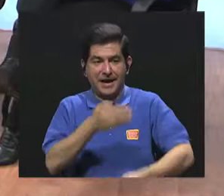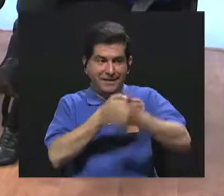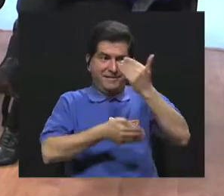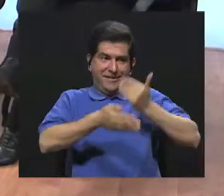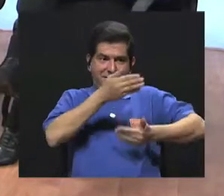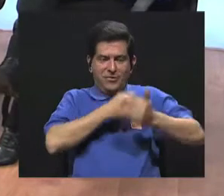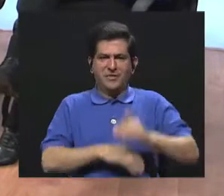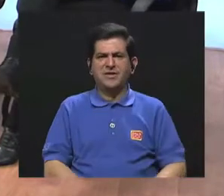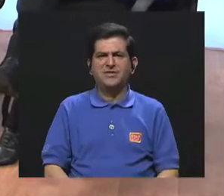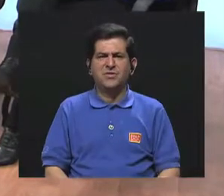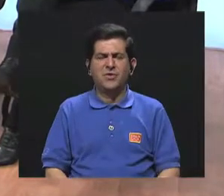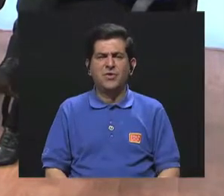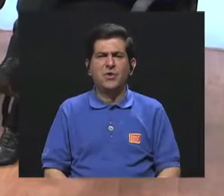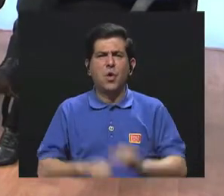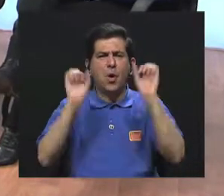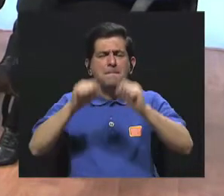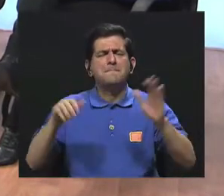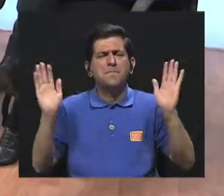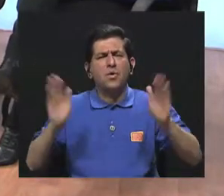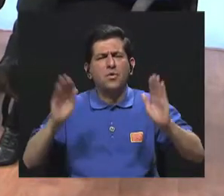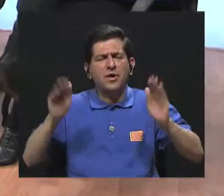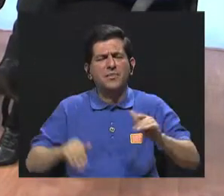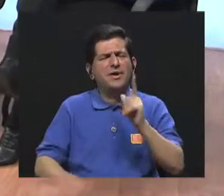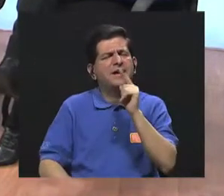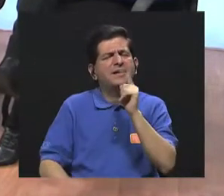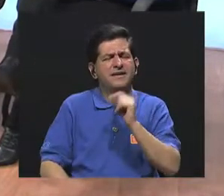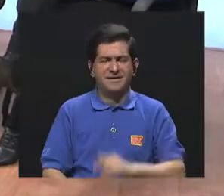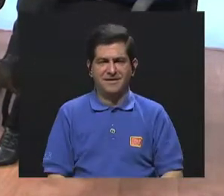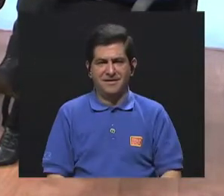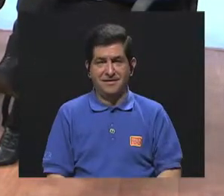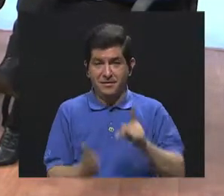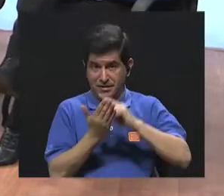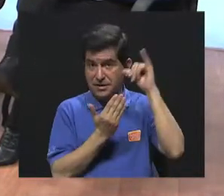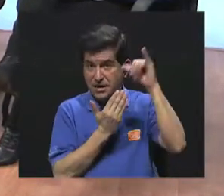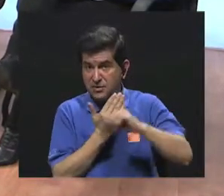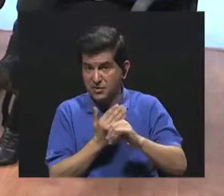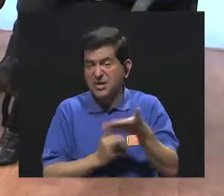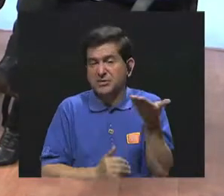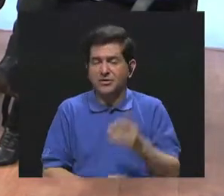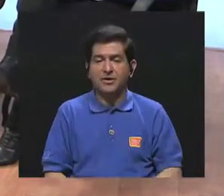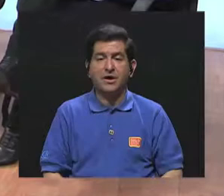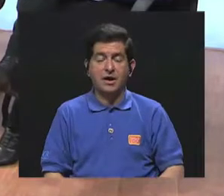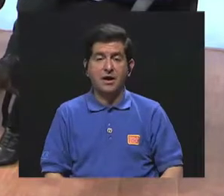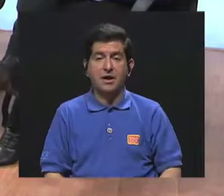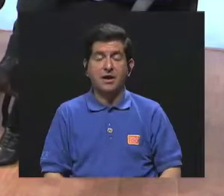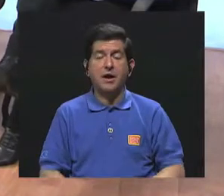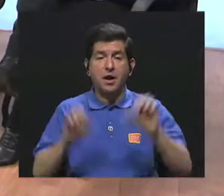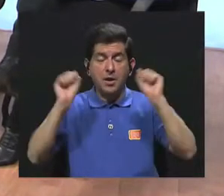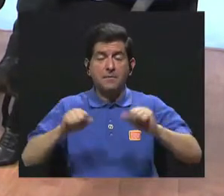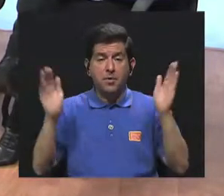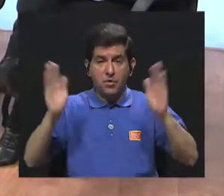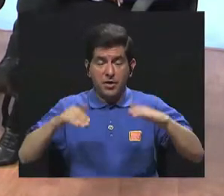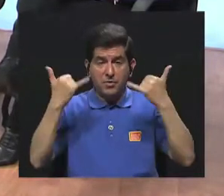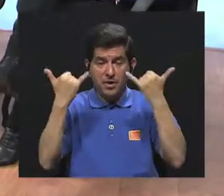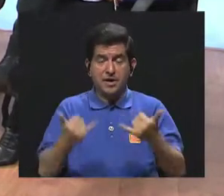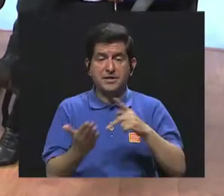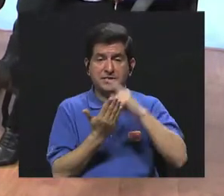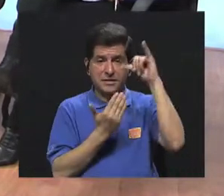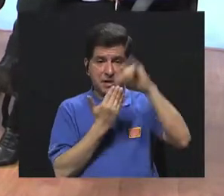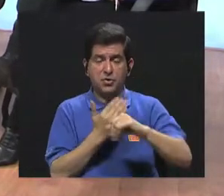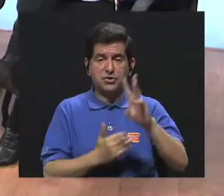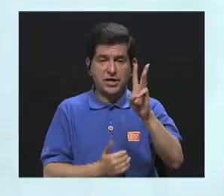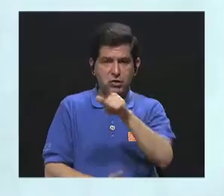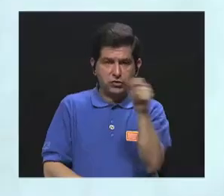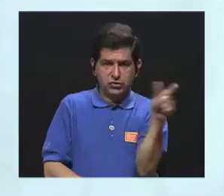contar quién es Podemos Volar, claro, digamos, cómo nació, exacto, el proyecto. Sí. Bueno, el proyecto de Podemos Volar, cuando nosotros incluso ingresamos, ya llevaba, uh-huh, 6 meses.